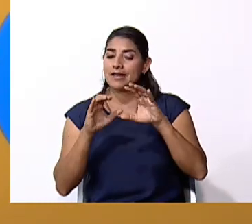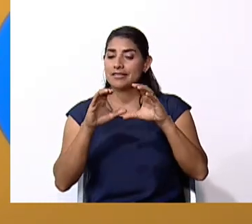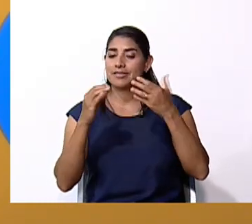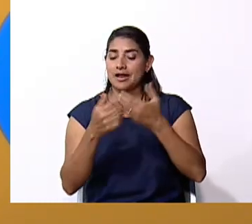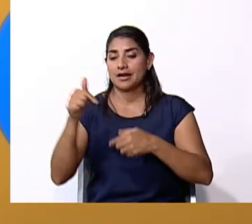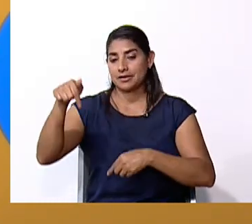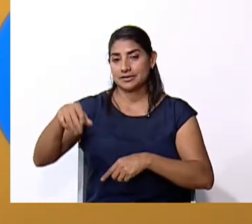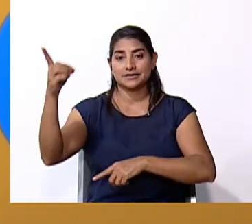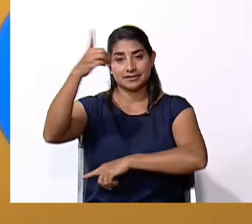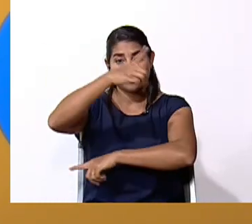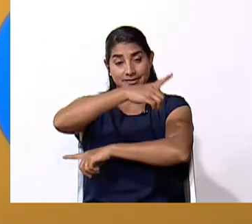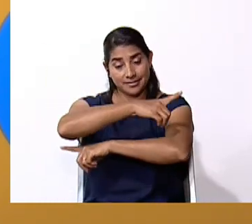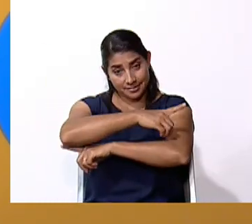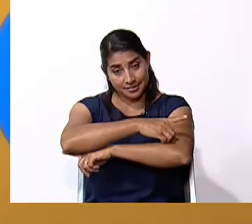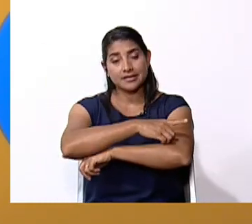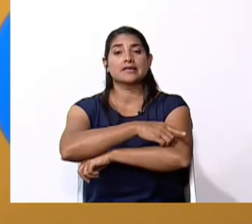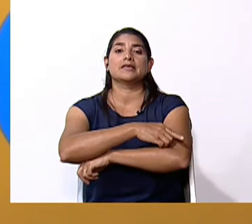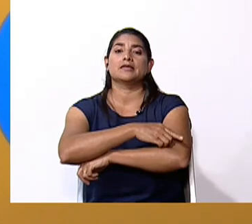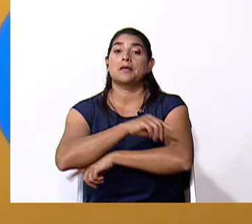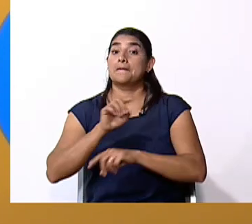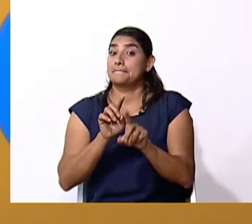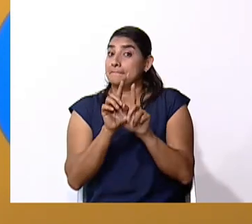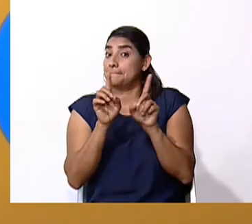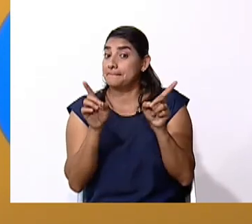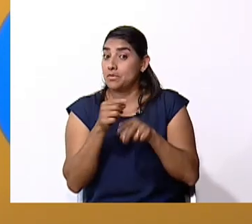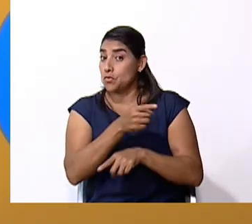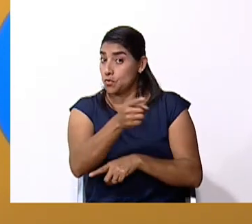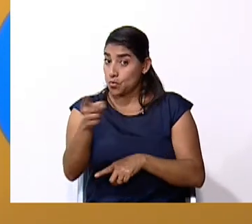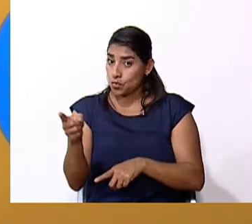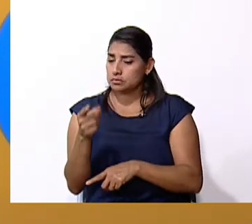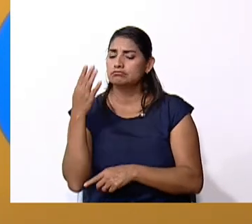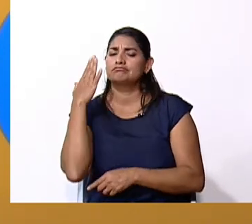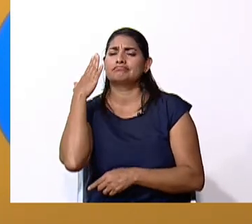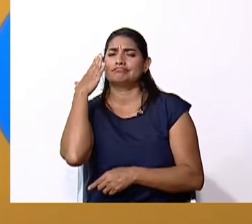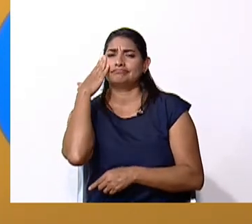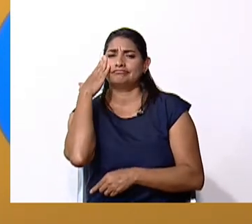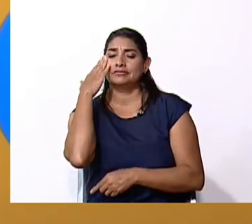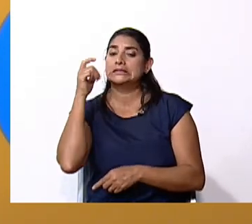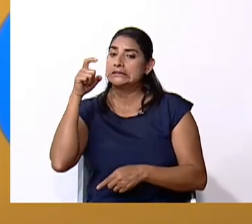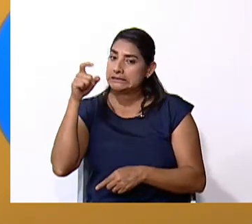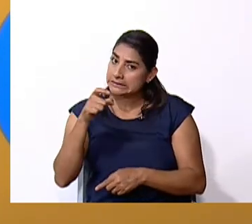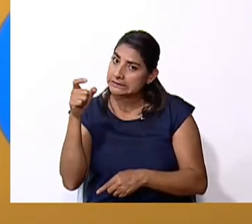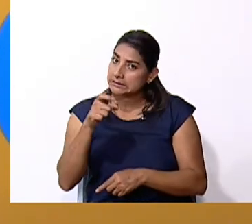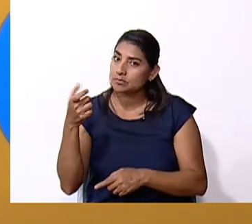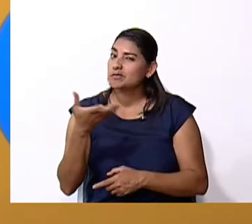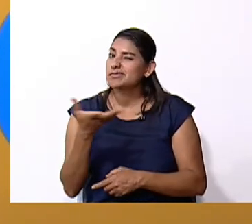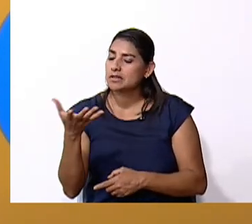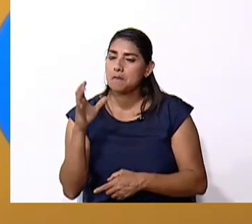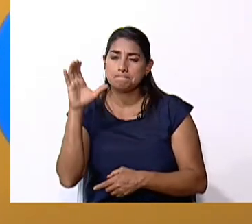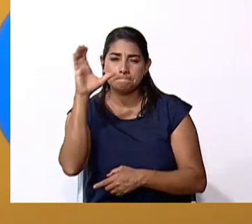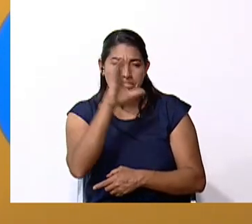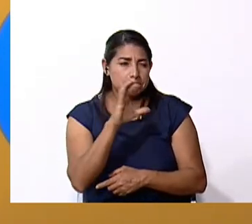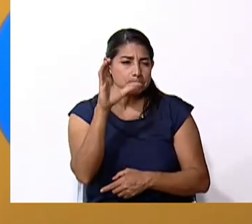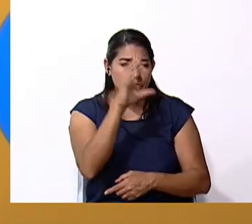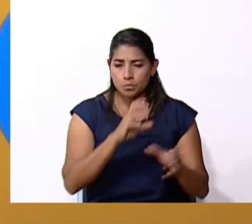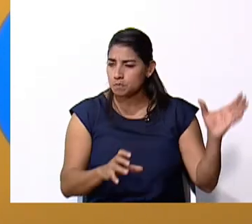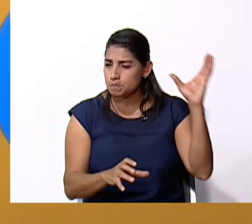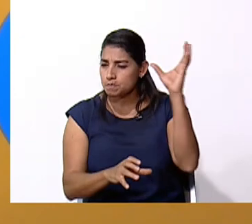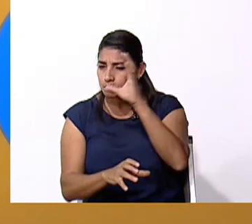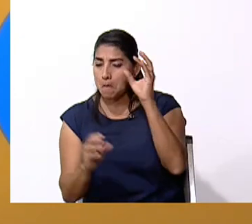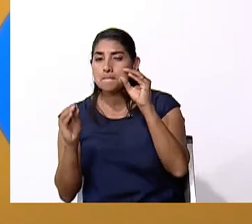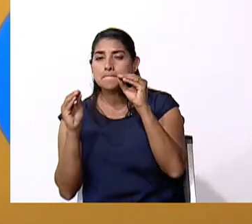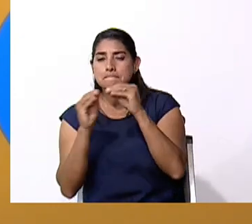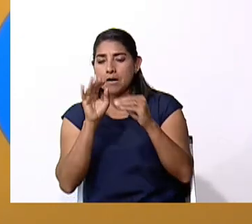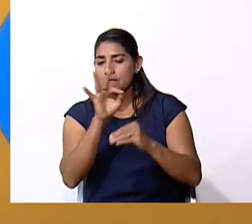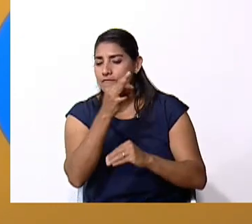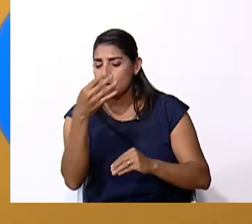la lección del día de hoy. Pero ustedes saben que necesitamos buscar todas las